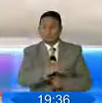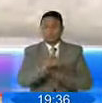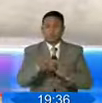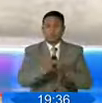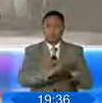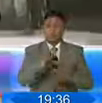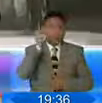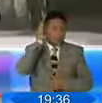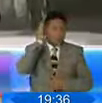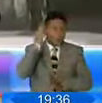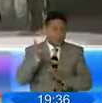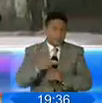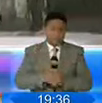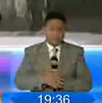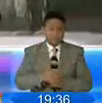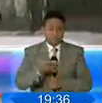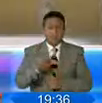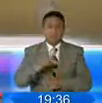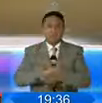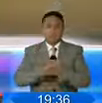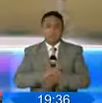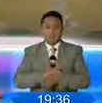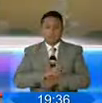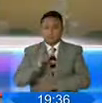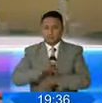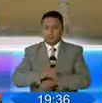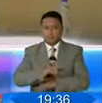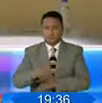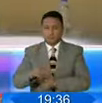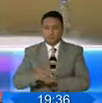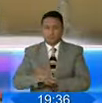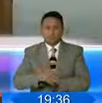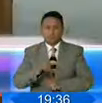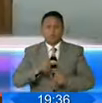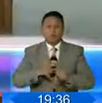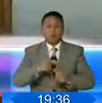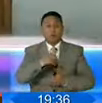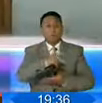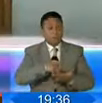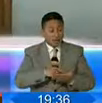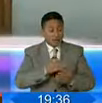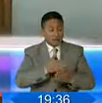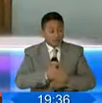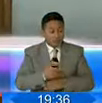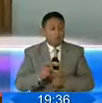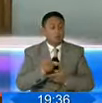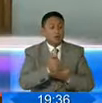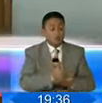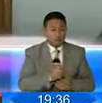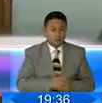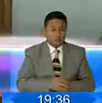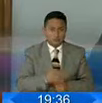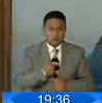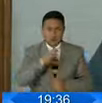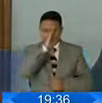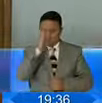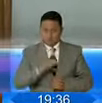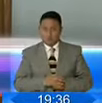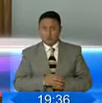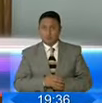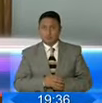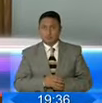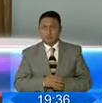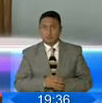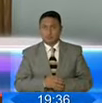Masoyer, el médico es acusado de condicionar la atención a un pago. Nunca fue condicionado un problema de pago para la atención de esa